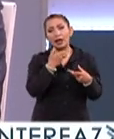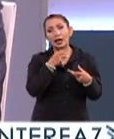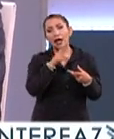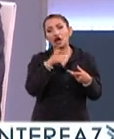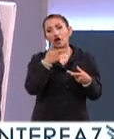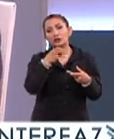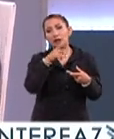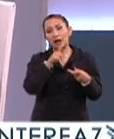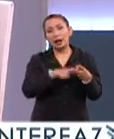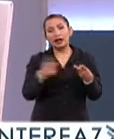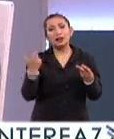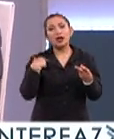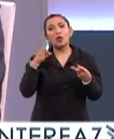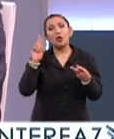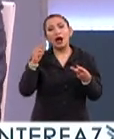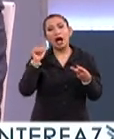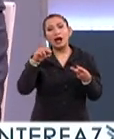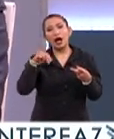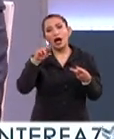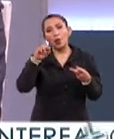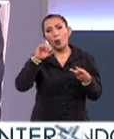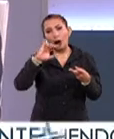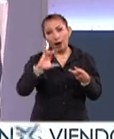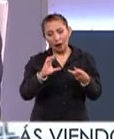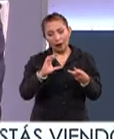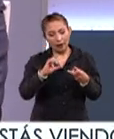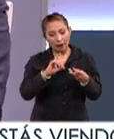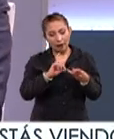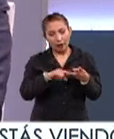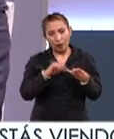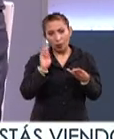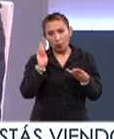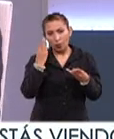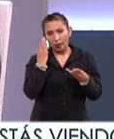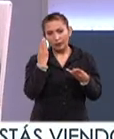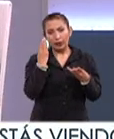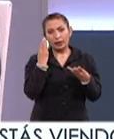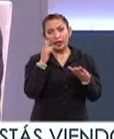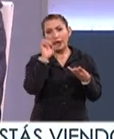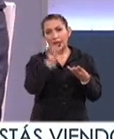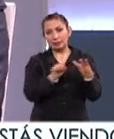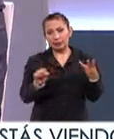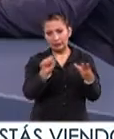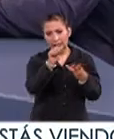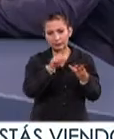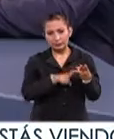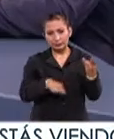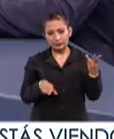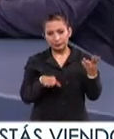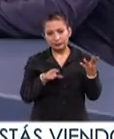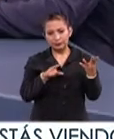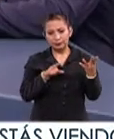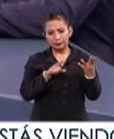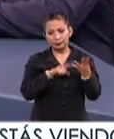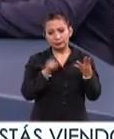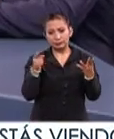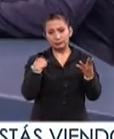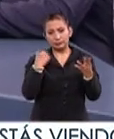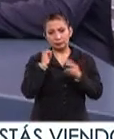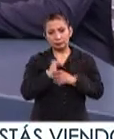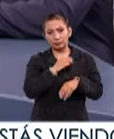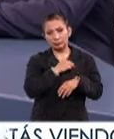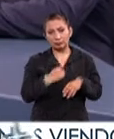González, la Universidad de Anáhuac, también estuvo la Universidad de La Salle y el